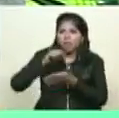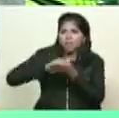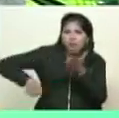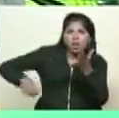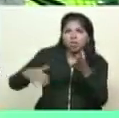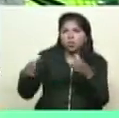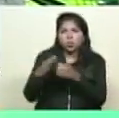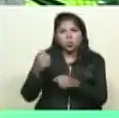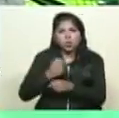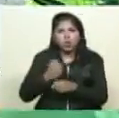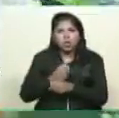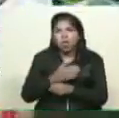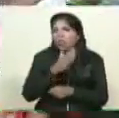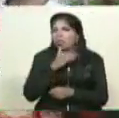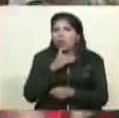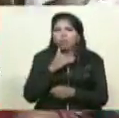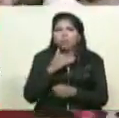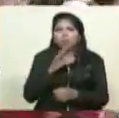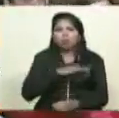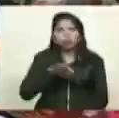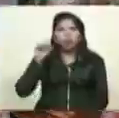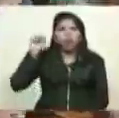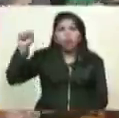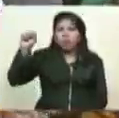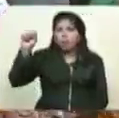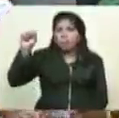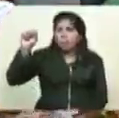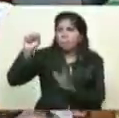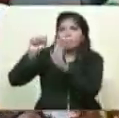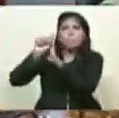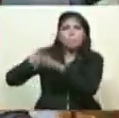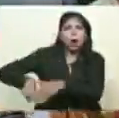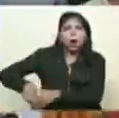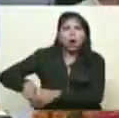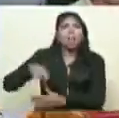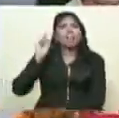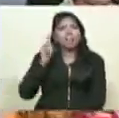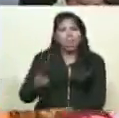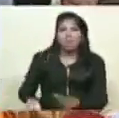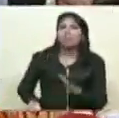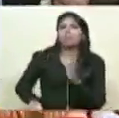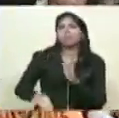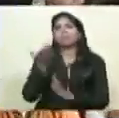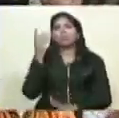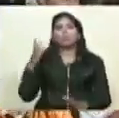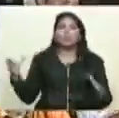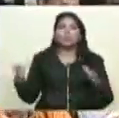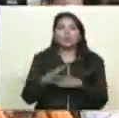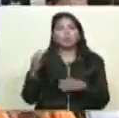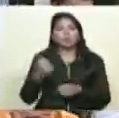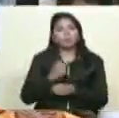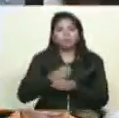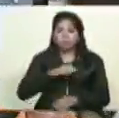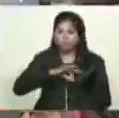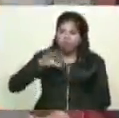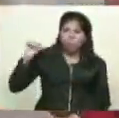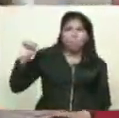sin socialismo no hay patria, no hay independencia, no hay desarrollo nacional. Así de sencillo.